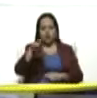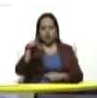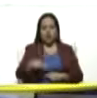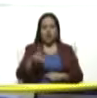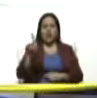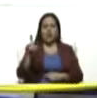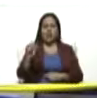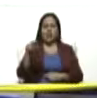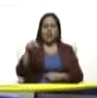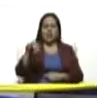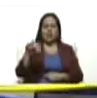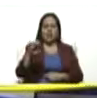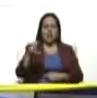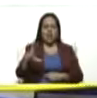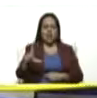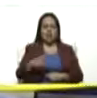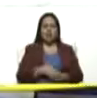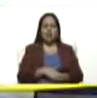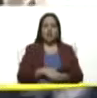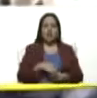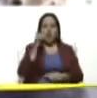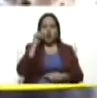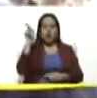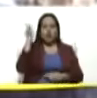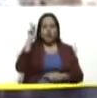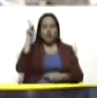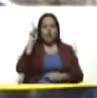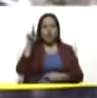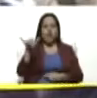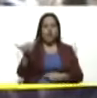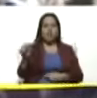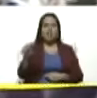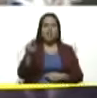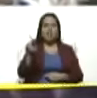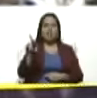el profesor Yarumo, de Colombia.